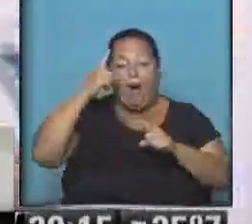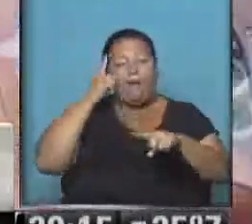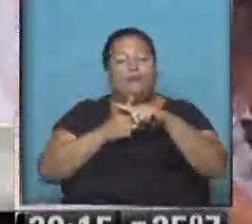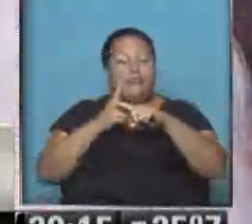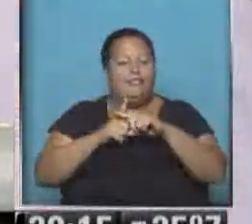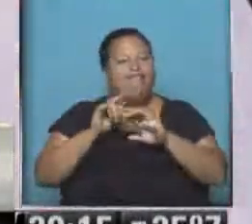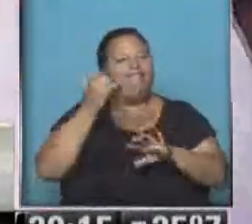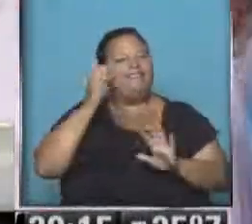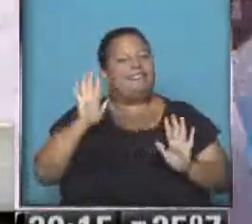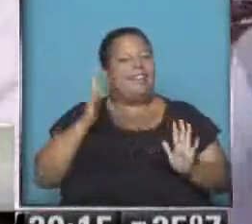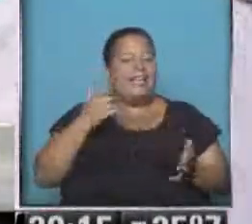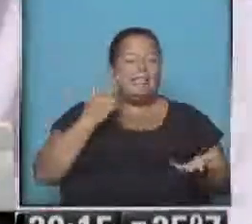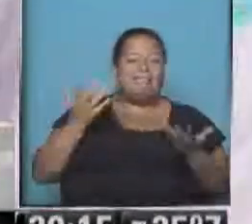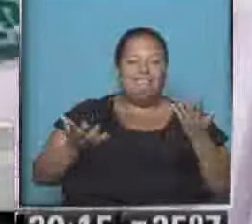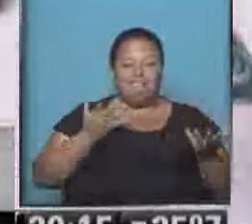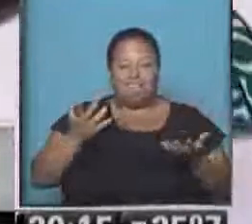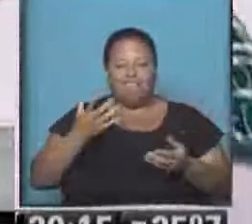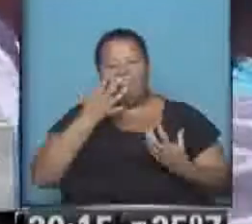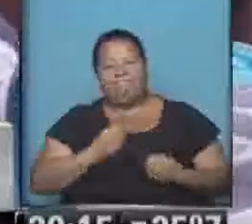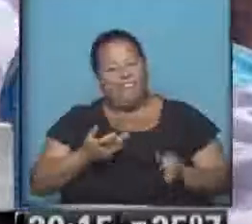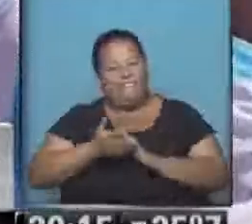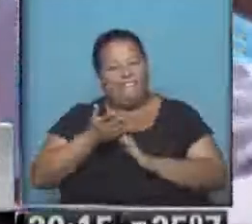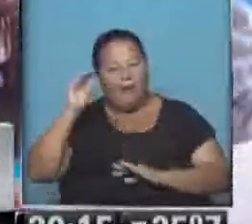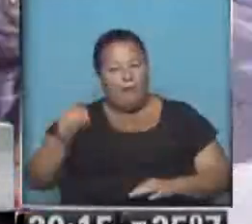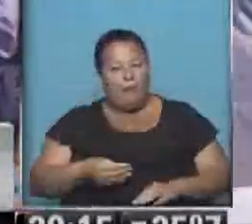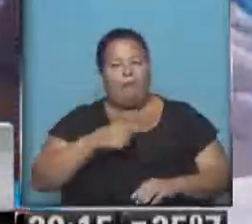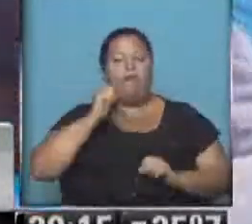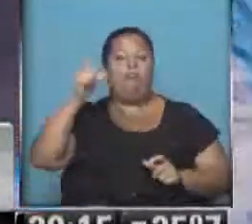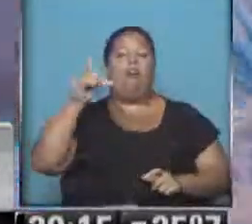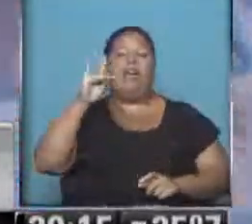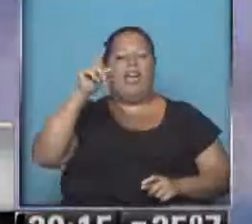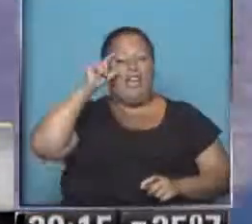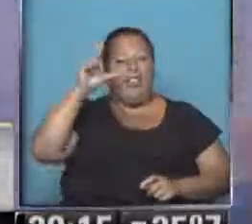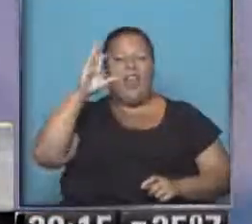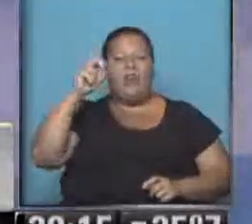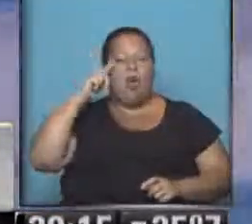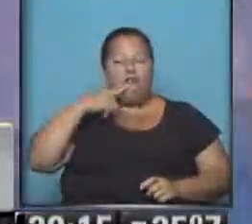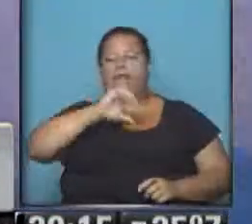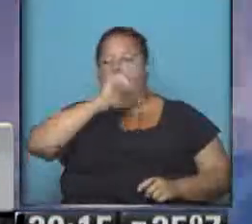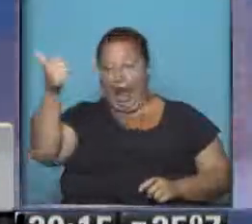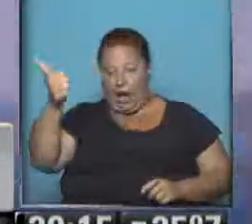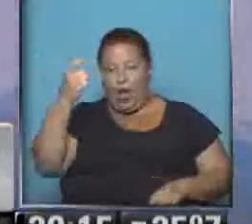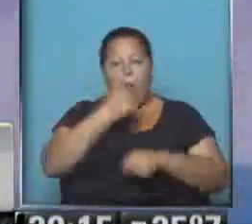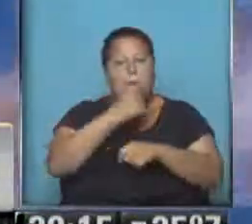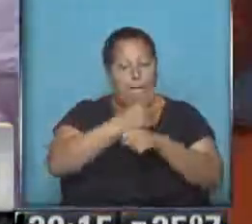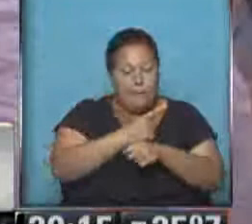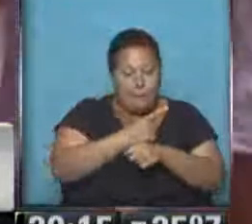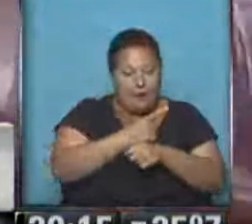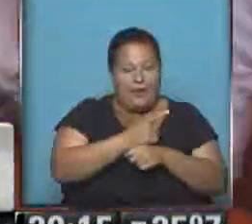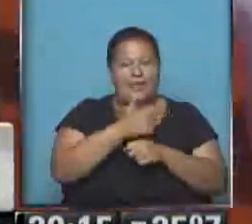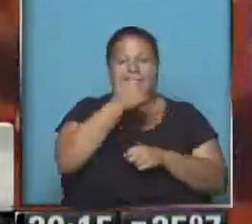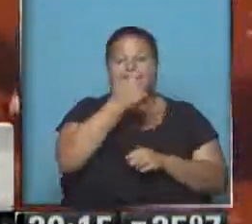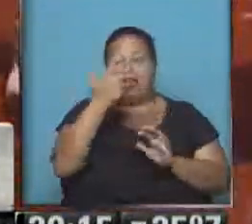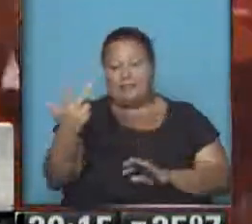optimistas estaban desahuciados. Pero apareció Del Bonis y ganó. Primero,